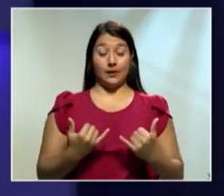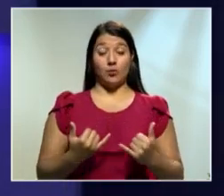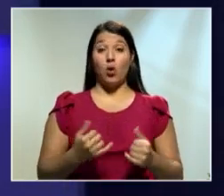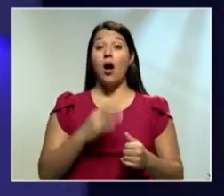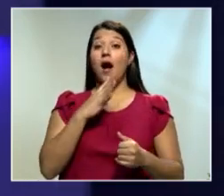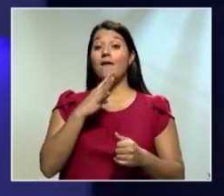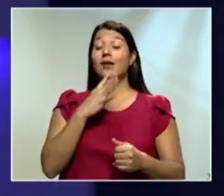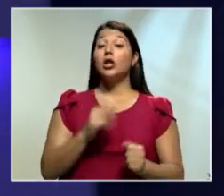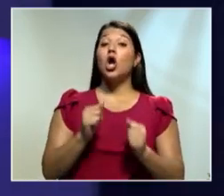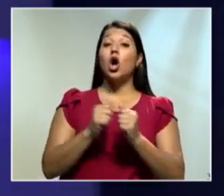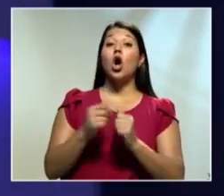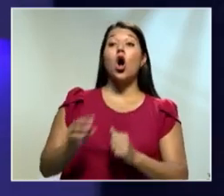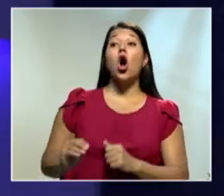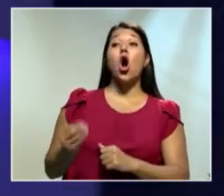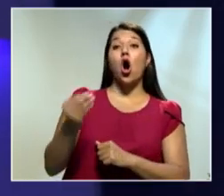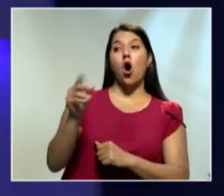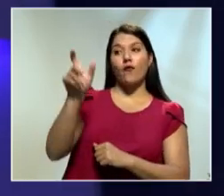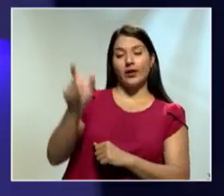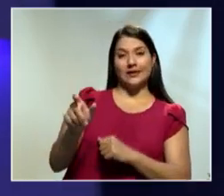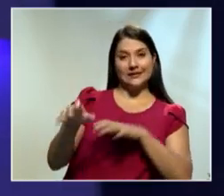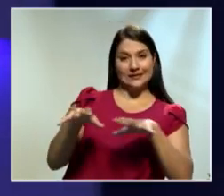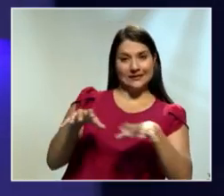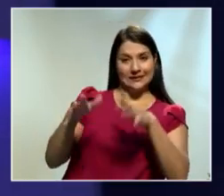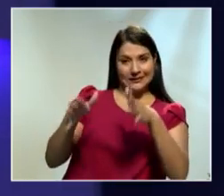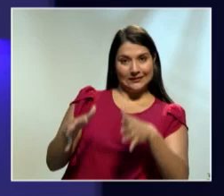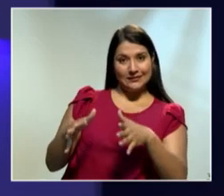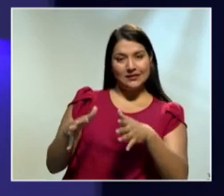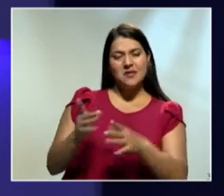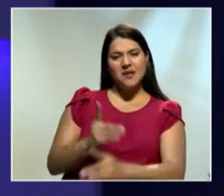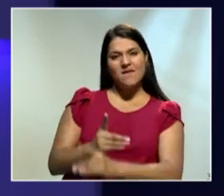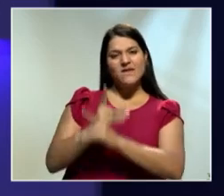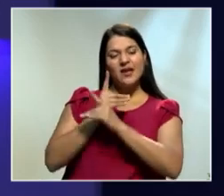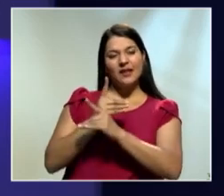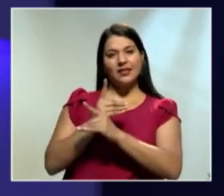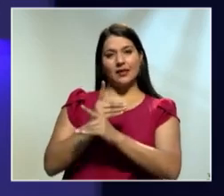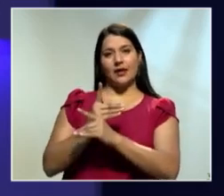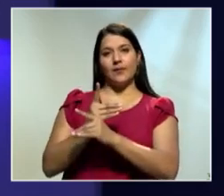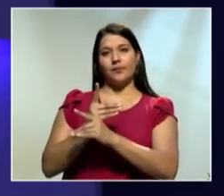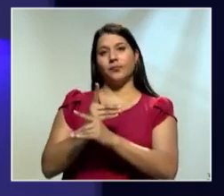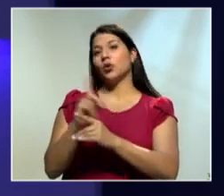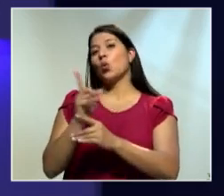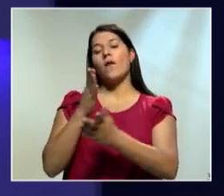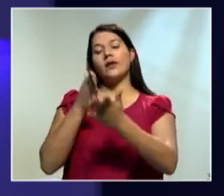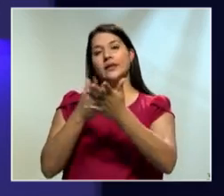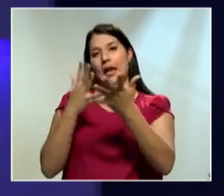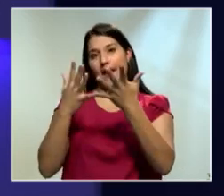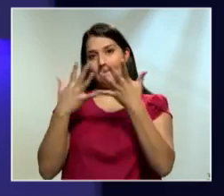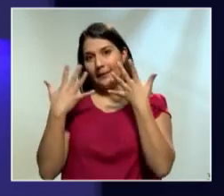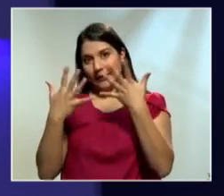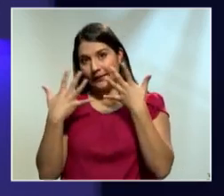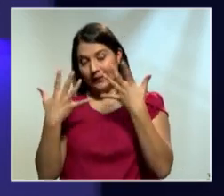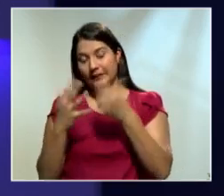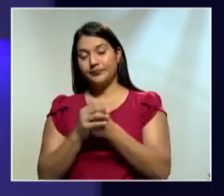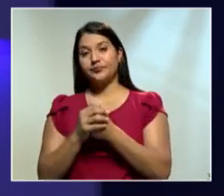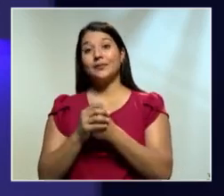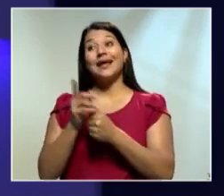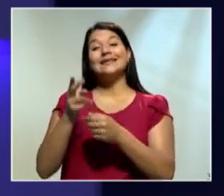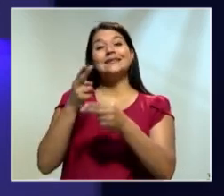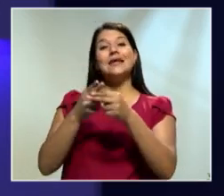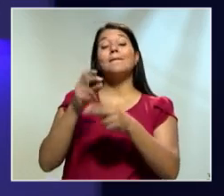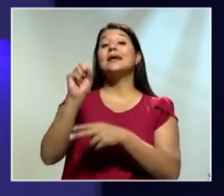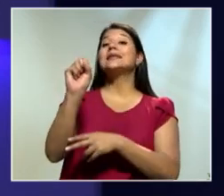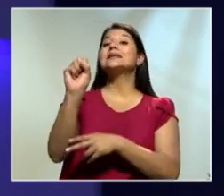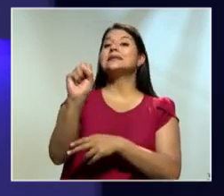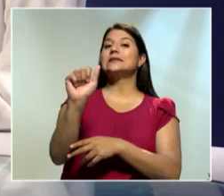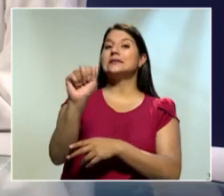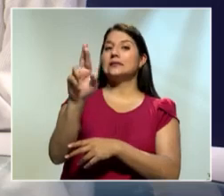conversando con la joven activista en contra del cambio climático, Sara Cognuk González. Conversábamos del perfil de Greta